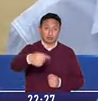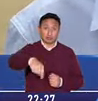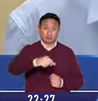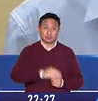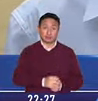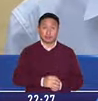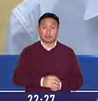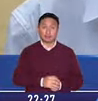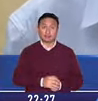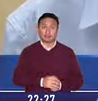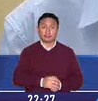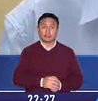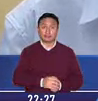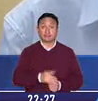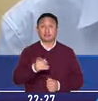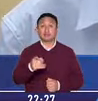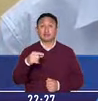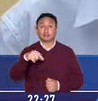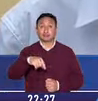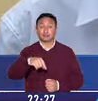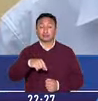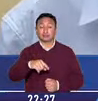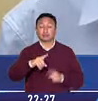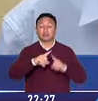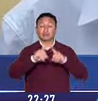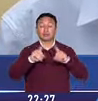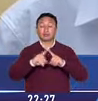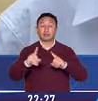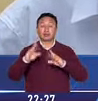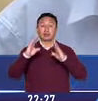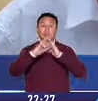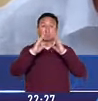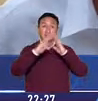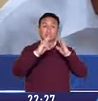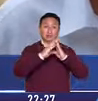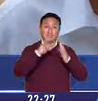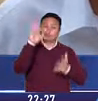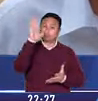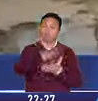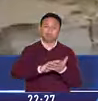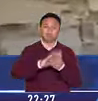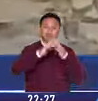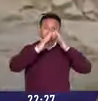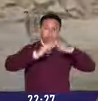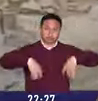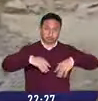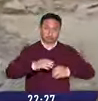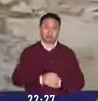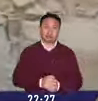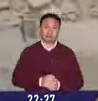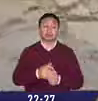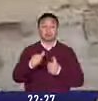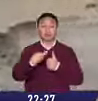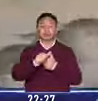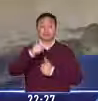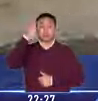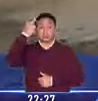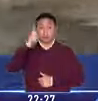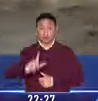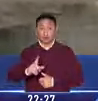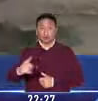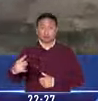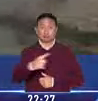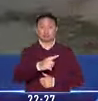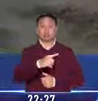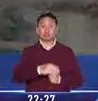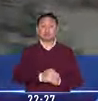Portobelo, hay algunas y varias viviendas totalmente colapsadas. En el límite de Loja, los afectados fueron los